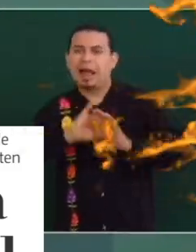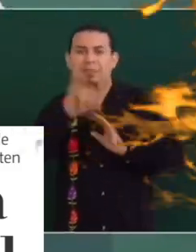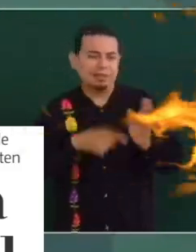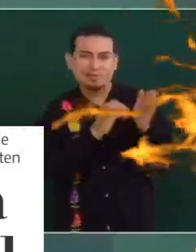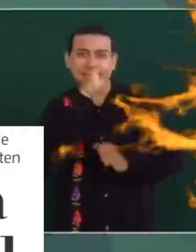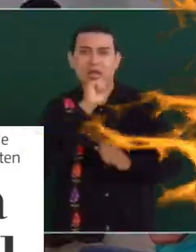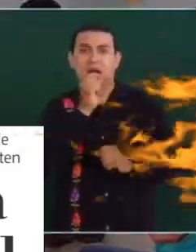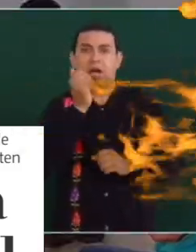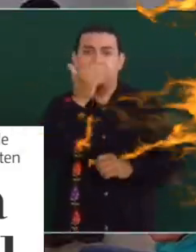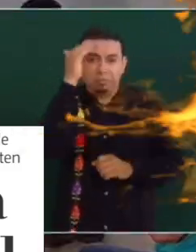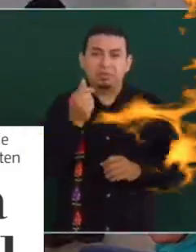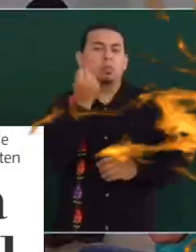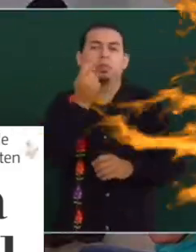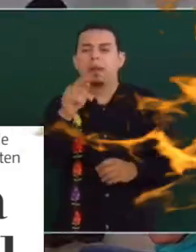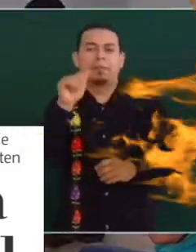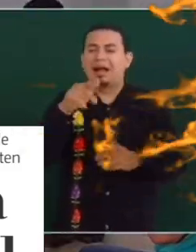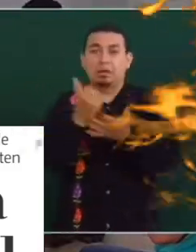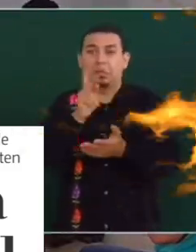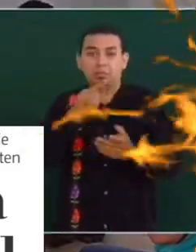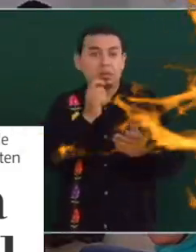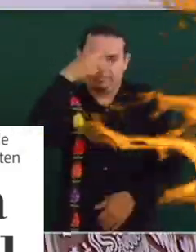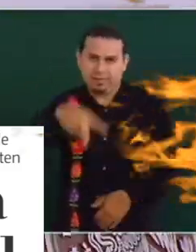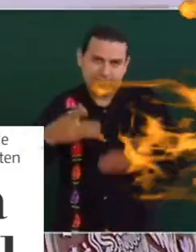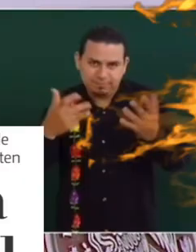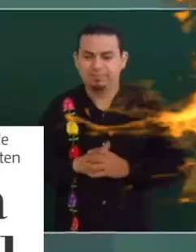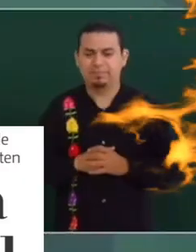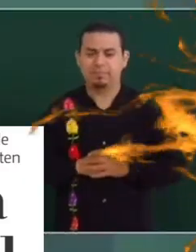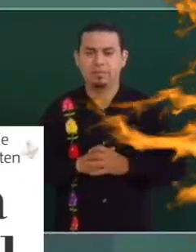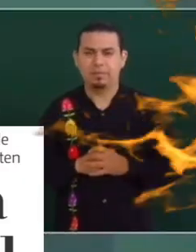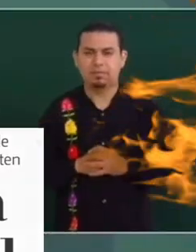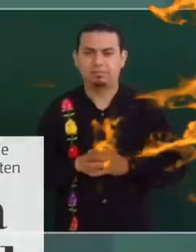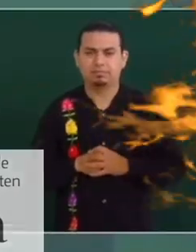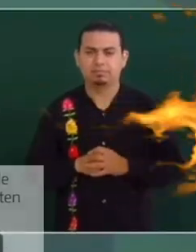a los adultos mayores, aunque les moleste. Pero estos